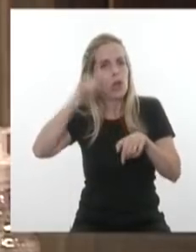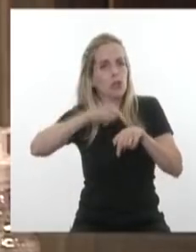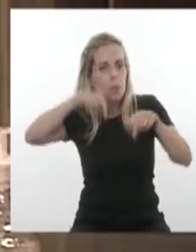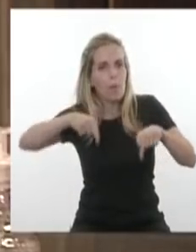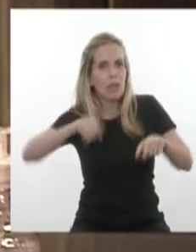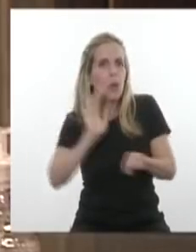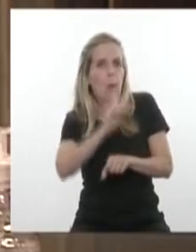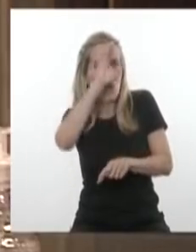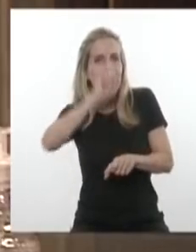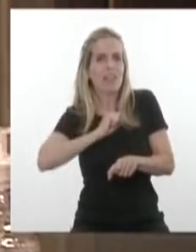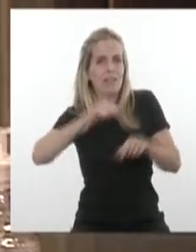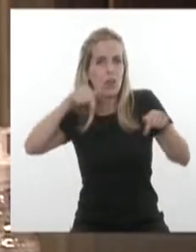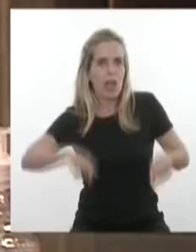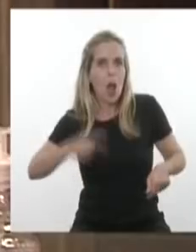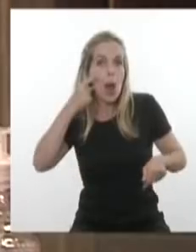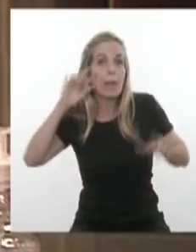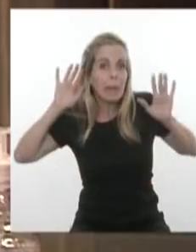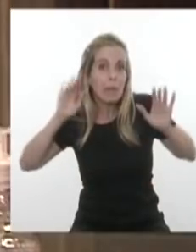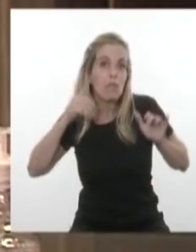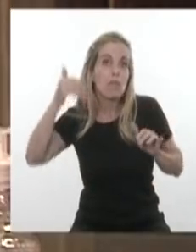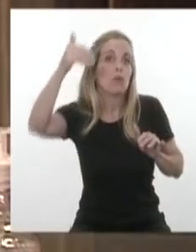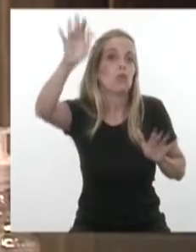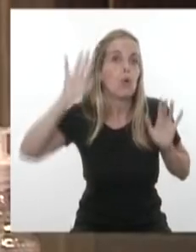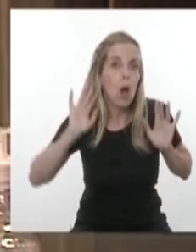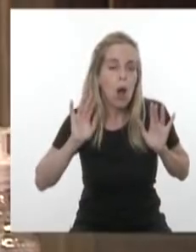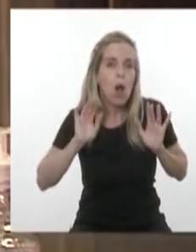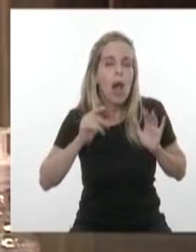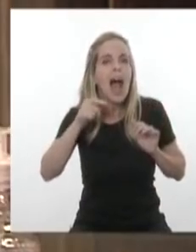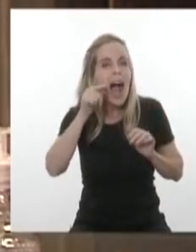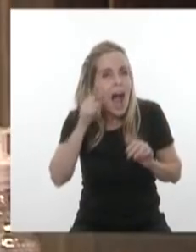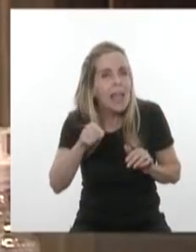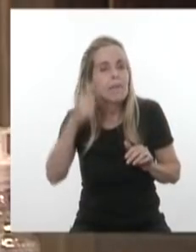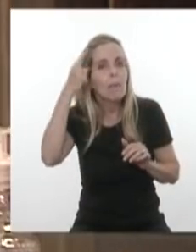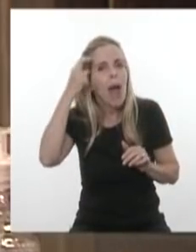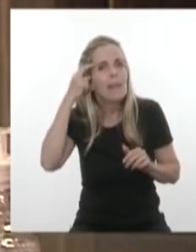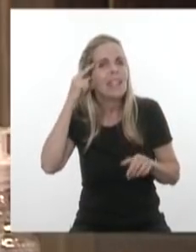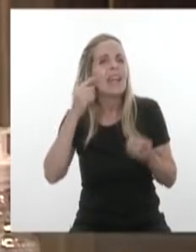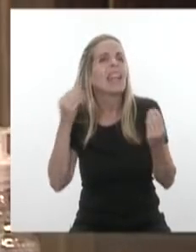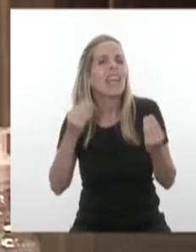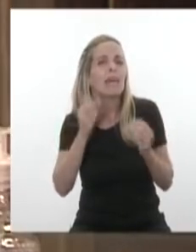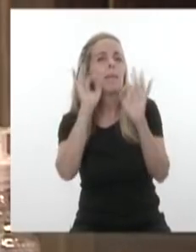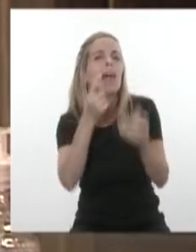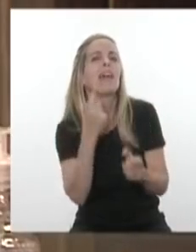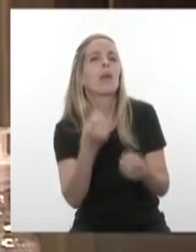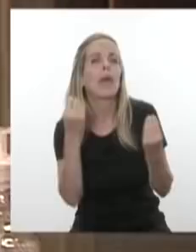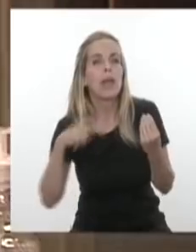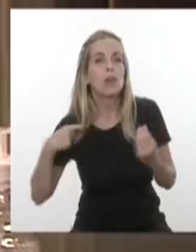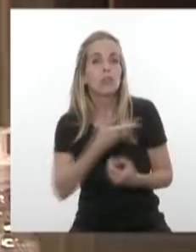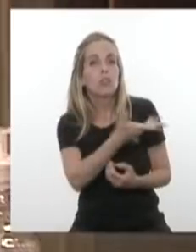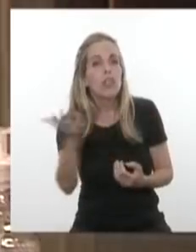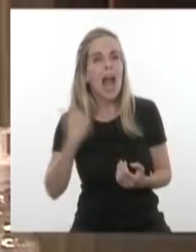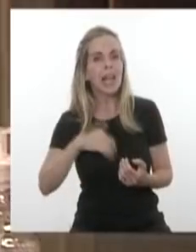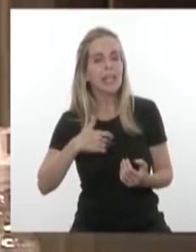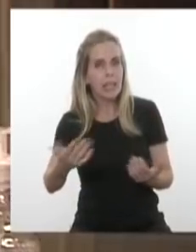vivimos cuando eso suceda habremos aprendido de este tiempo y la sociedad argentina podrá estar